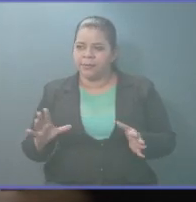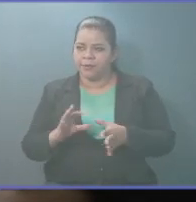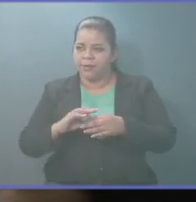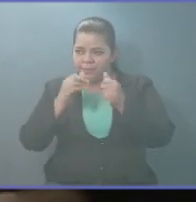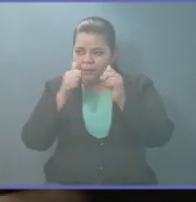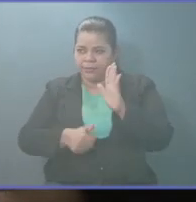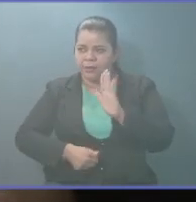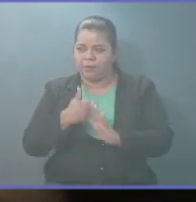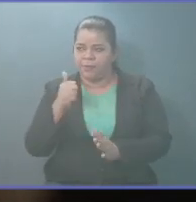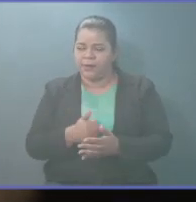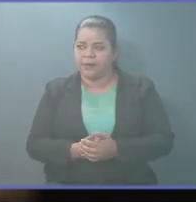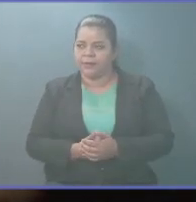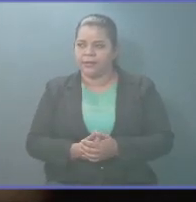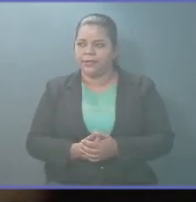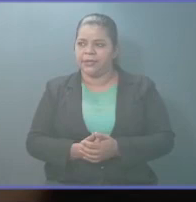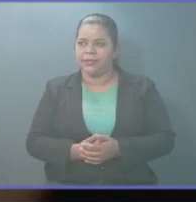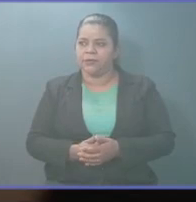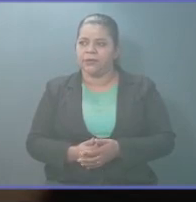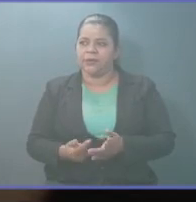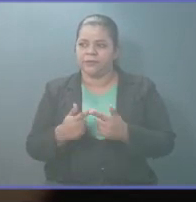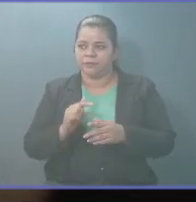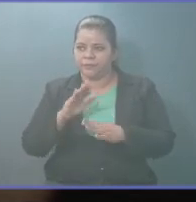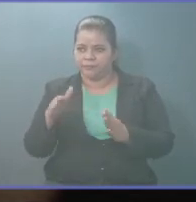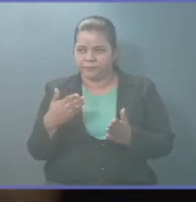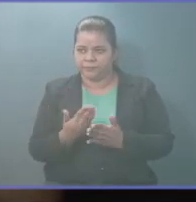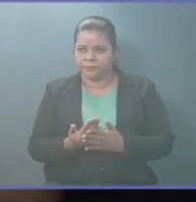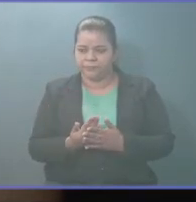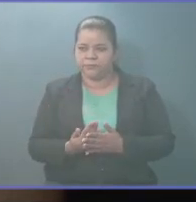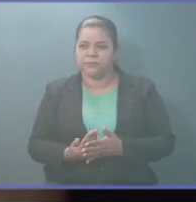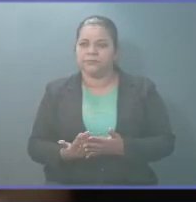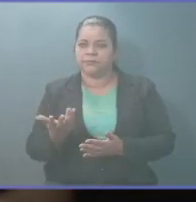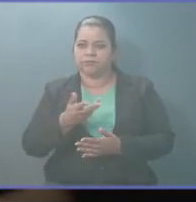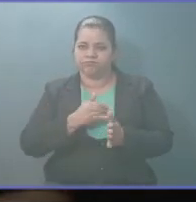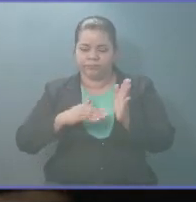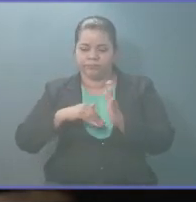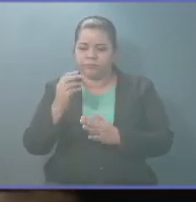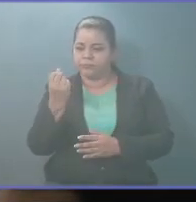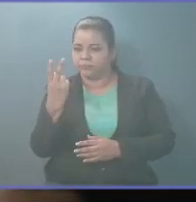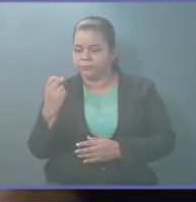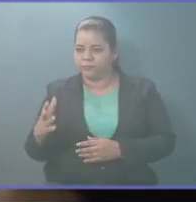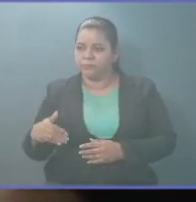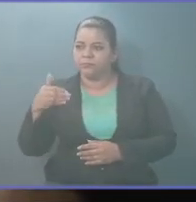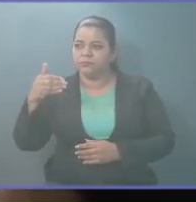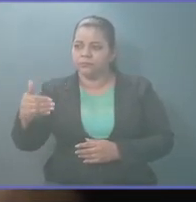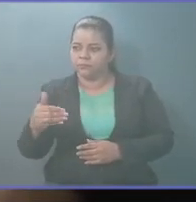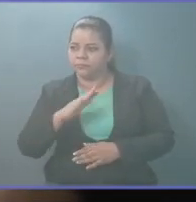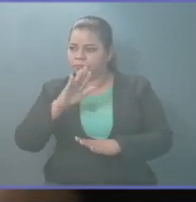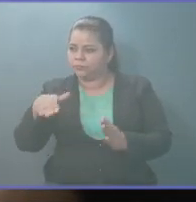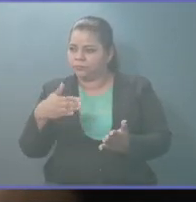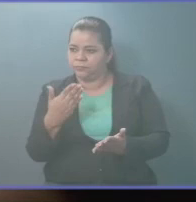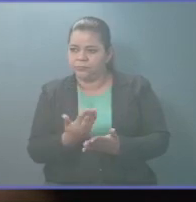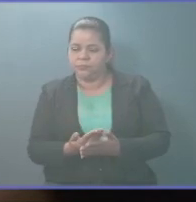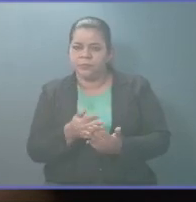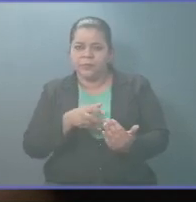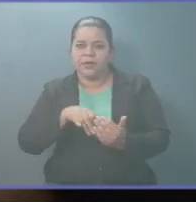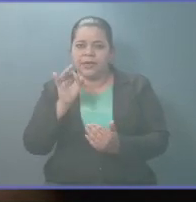me permiten recordarme que el discurso aguanta con todo, pero la ejecución demanda materializarse.